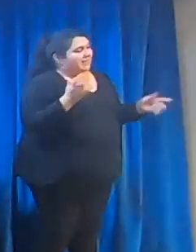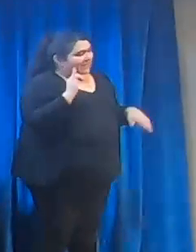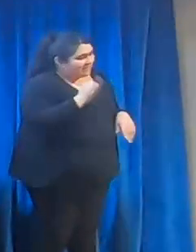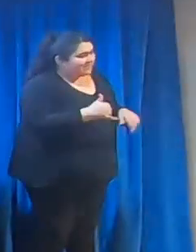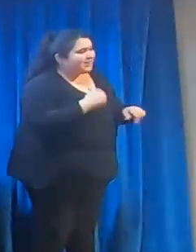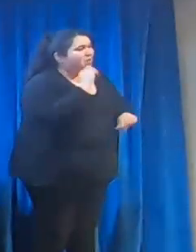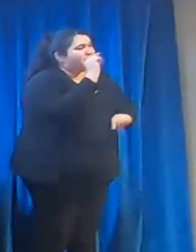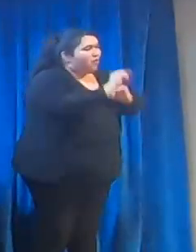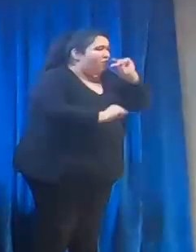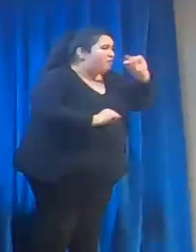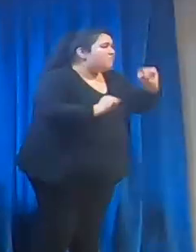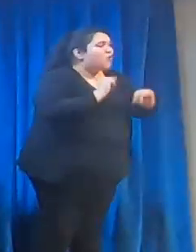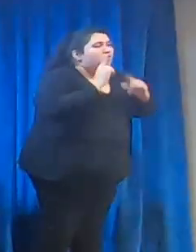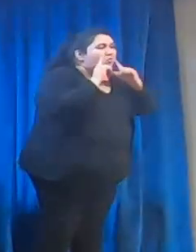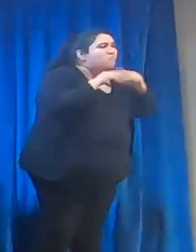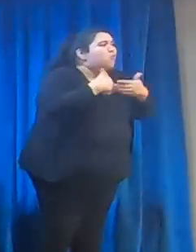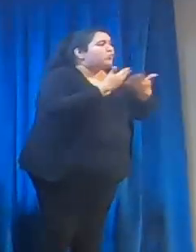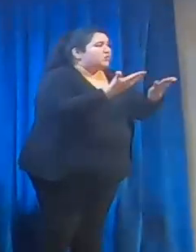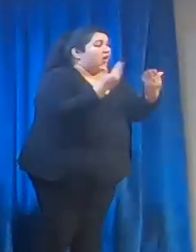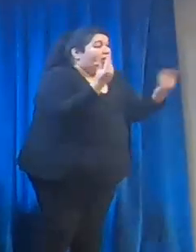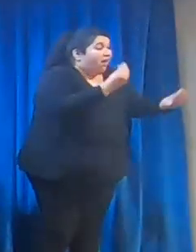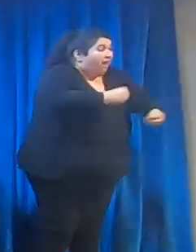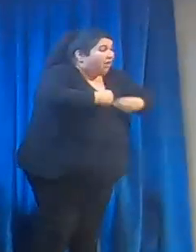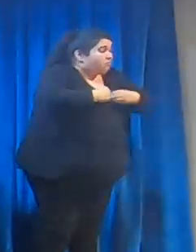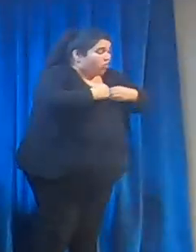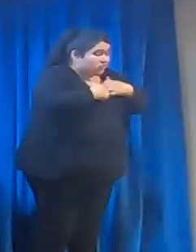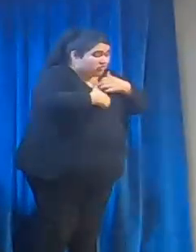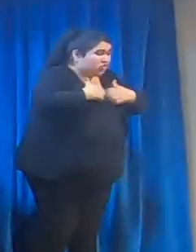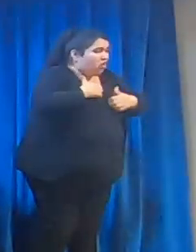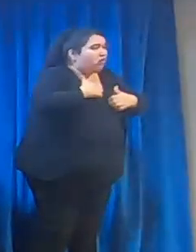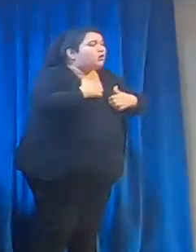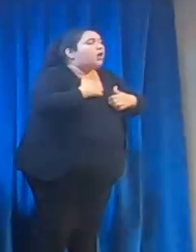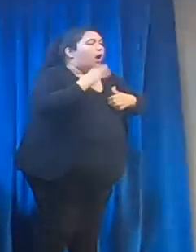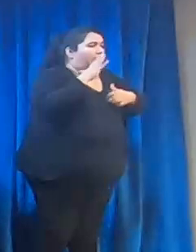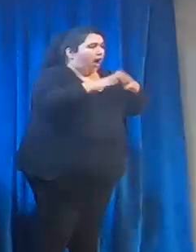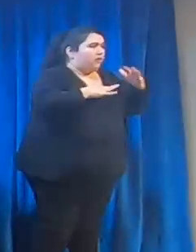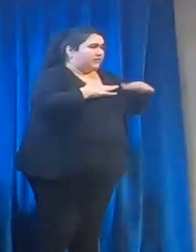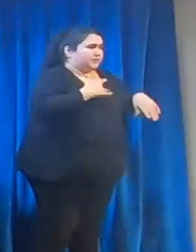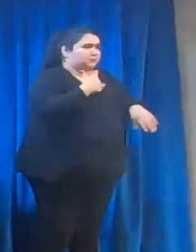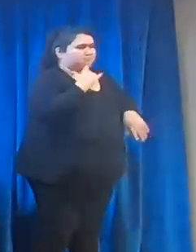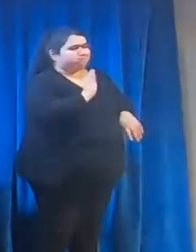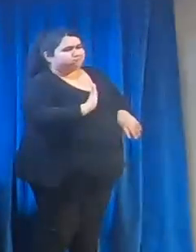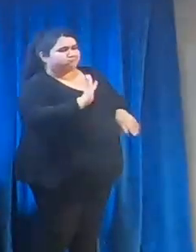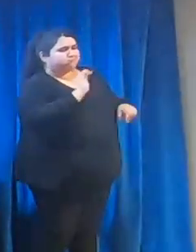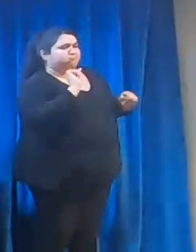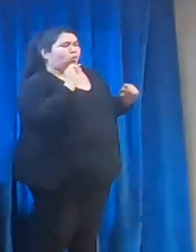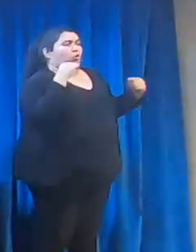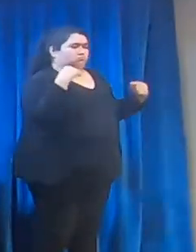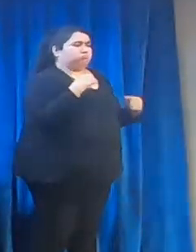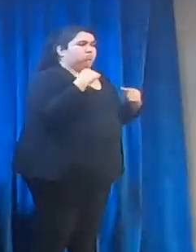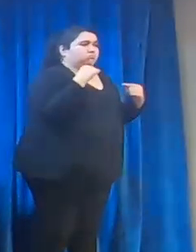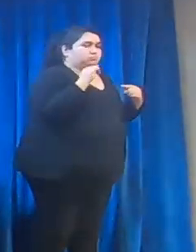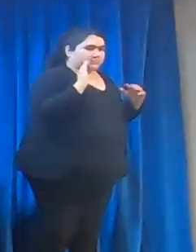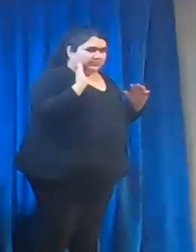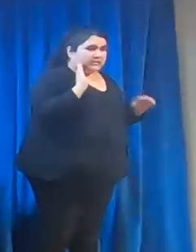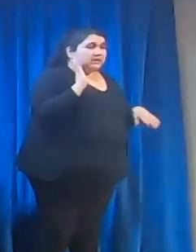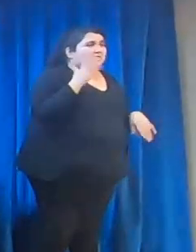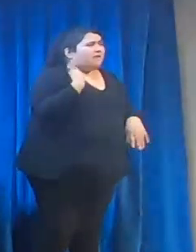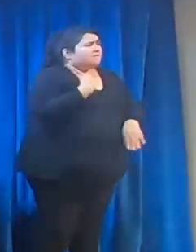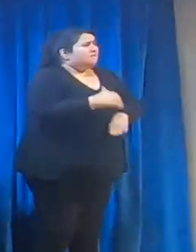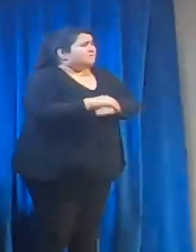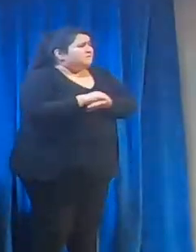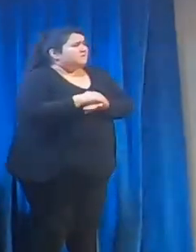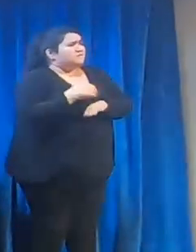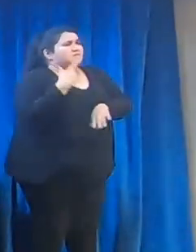por registrar también que las emociones a veces son contradictorias. Y que yo lo quiero mucho a mi amigo, pero se ríen